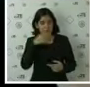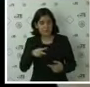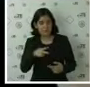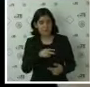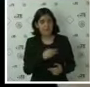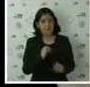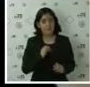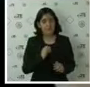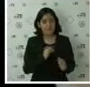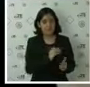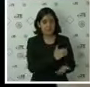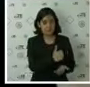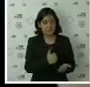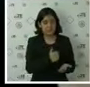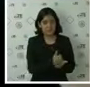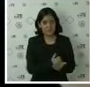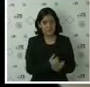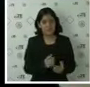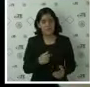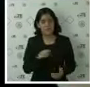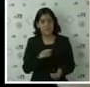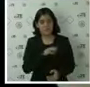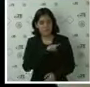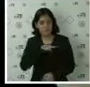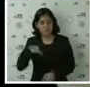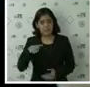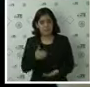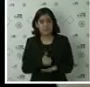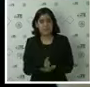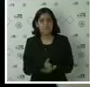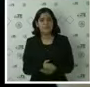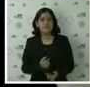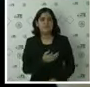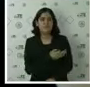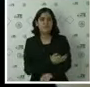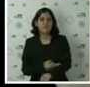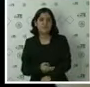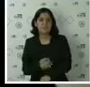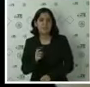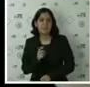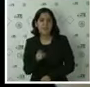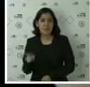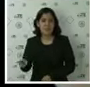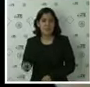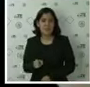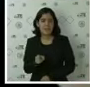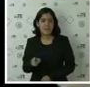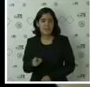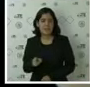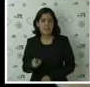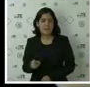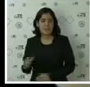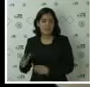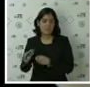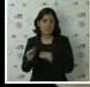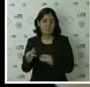se puede extender hasta nuestros hogares. Nos forma y nos enriquece como ciudadanos preparados, pero es a nosotros como